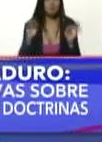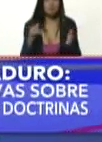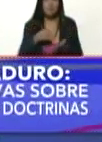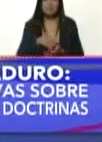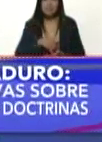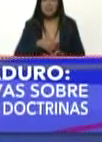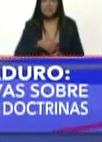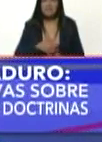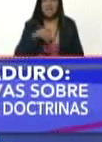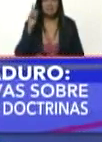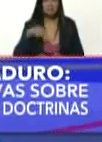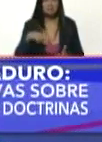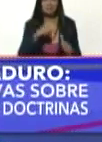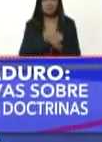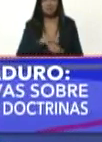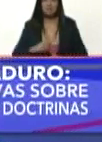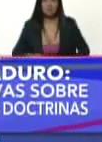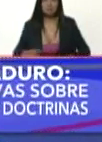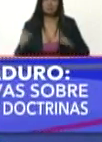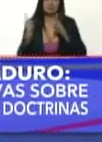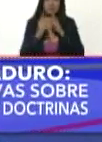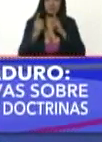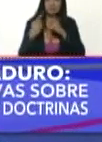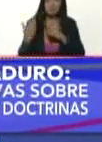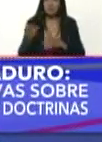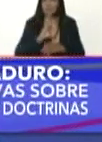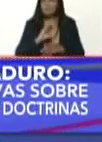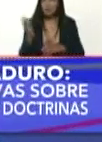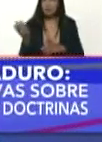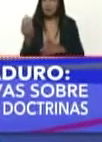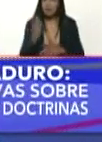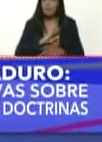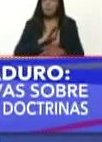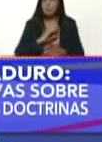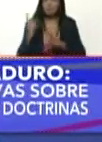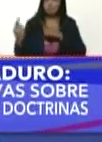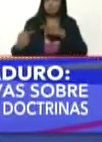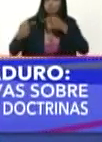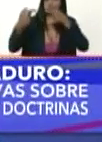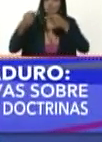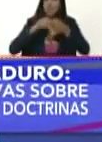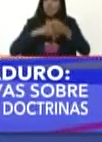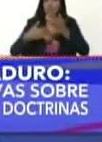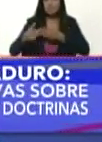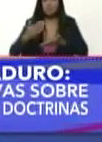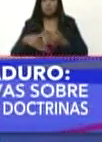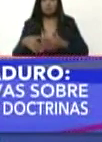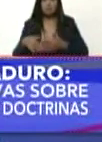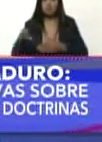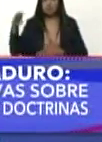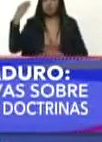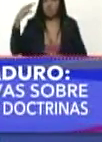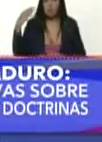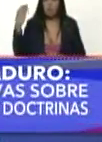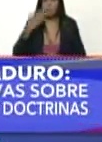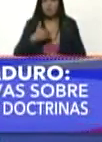debilitarla, para enfrentarla entre sí mismo y para ponerla al servicio de la oligarquía colombiana,